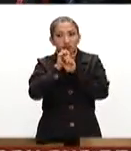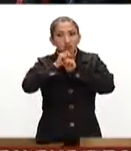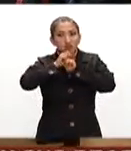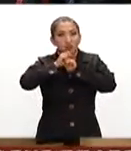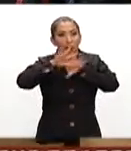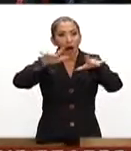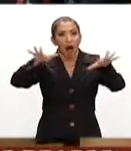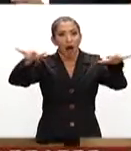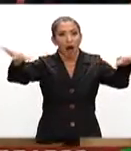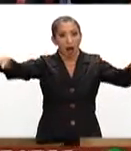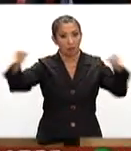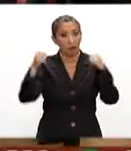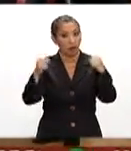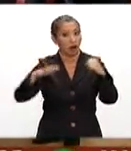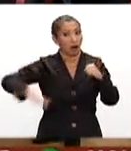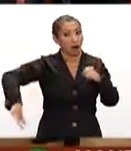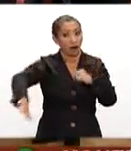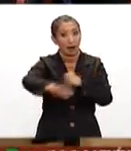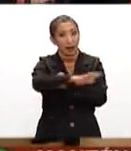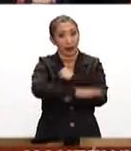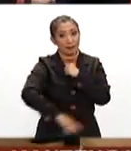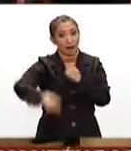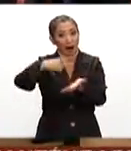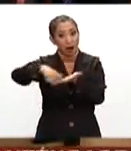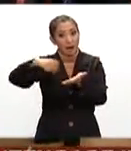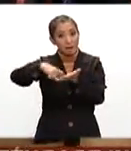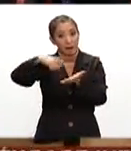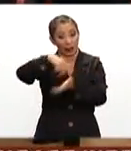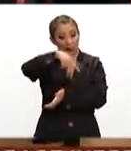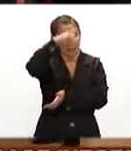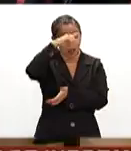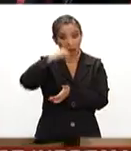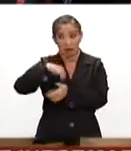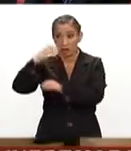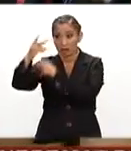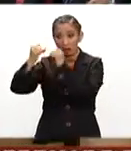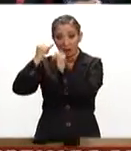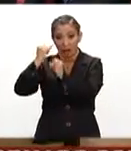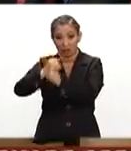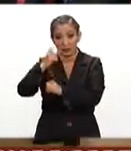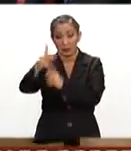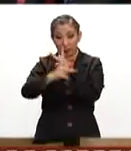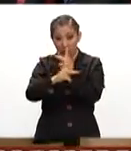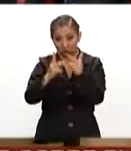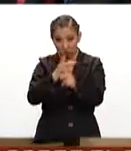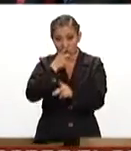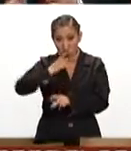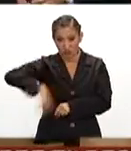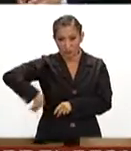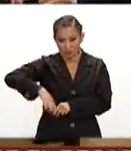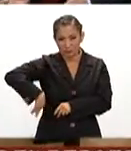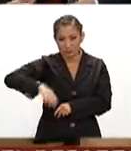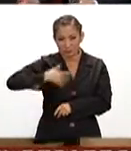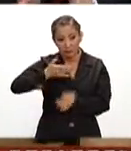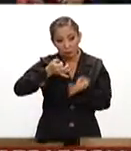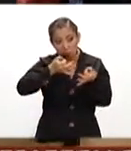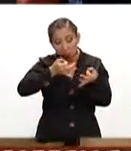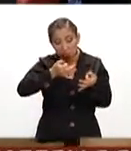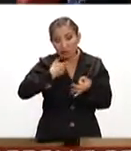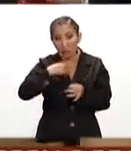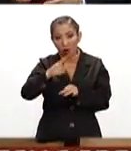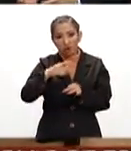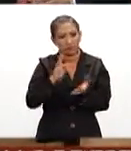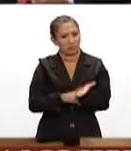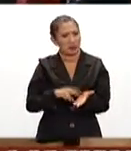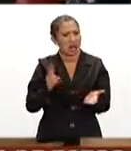realmente teniendo un fuerte impacto en el consumo, tanto nacional como internacional. Claro. Realmente todos estos productos que acabas de mencionar llaman mucho la atención por